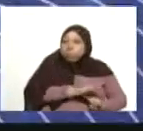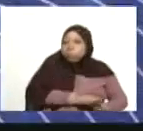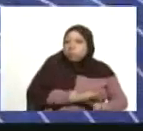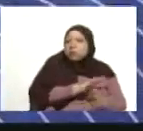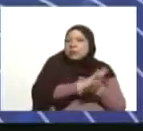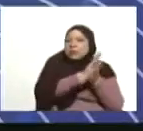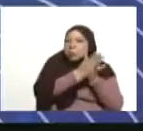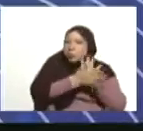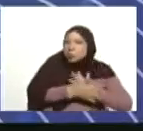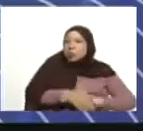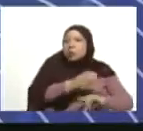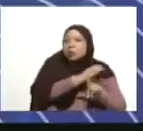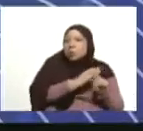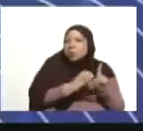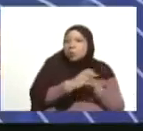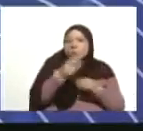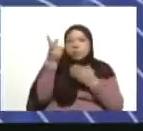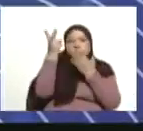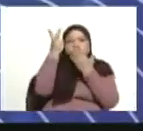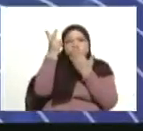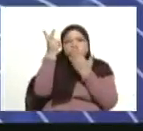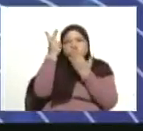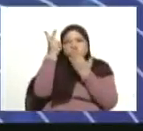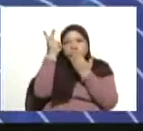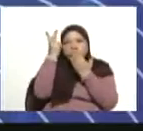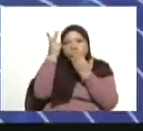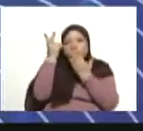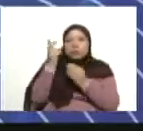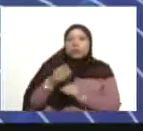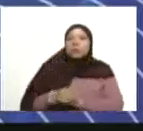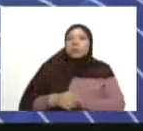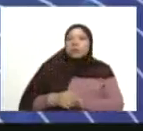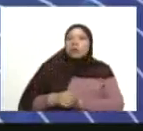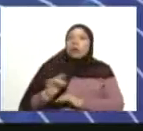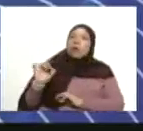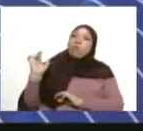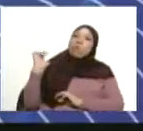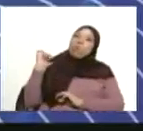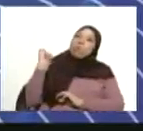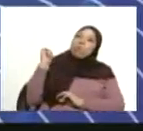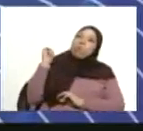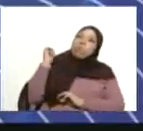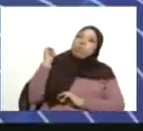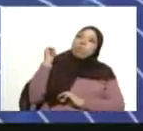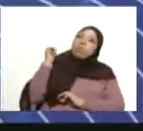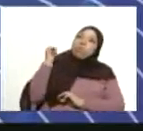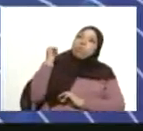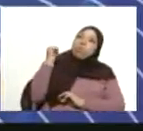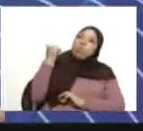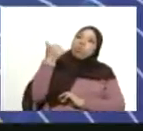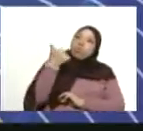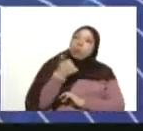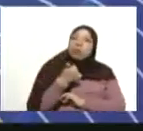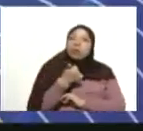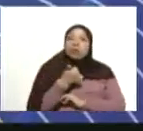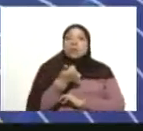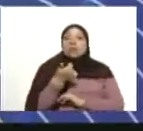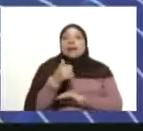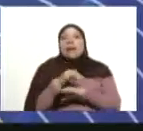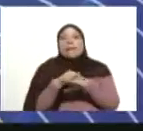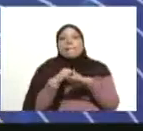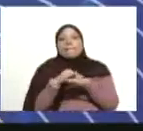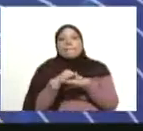aculturación también, formas, pues, en tiempos aquellos estábamos bajo la tutoría de las